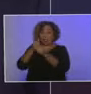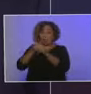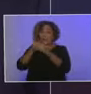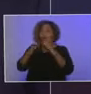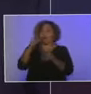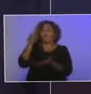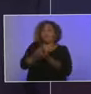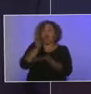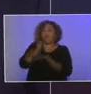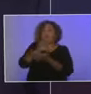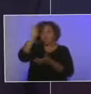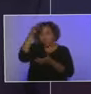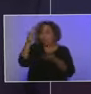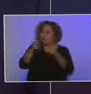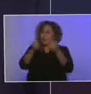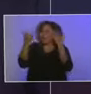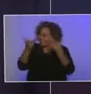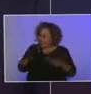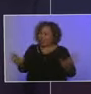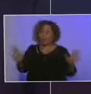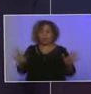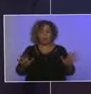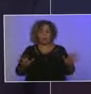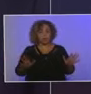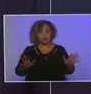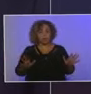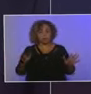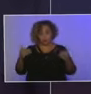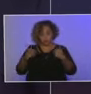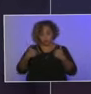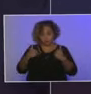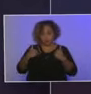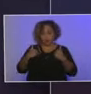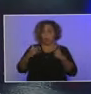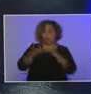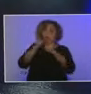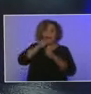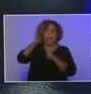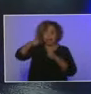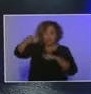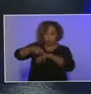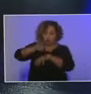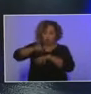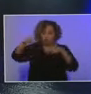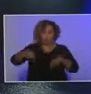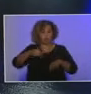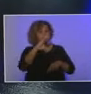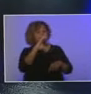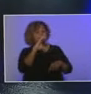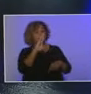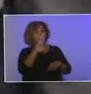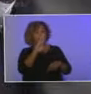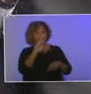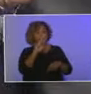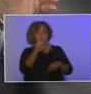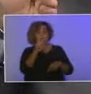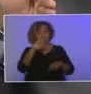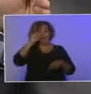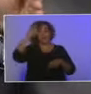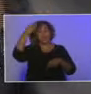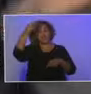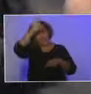manejan fondos federales. El gobierno federal, el gobierno central. Mira, yo digo el gobierno central. Ahí es que yo iba. CDBG es un andamiaje federal